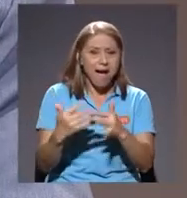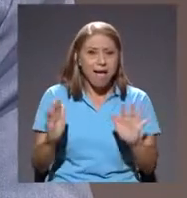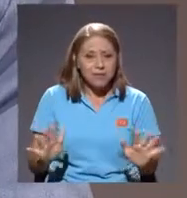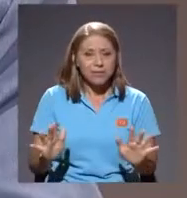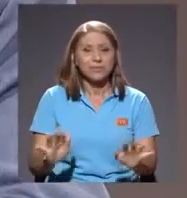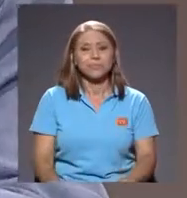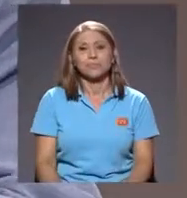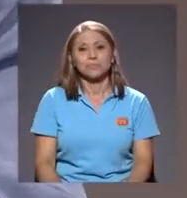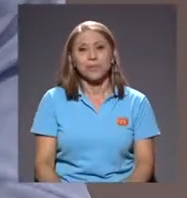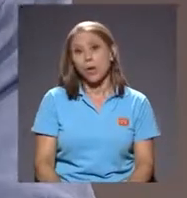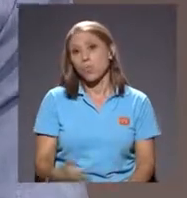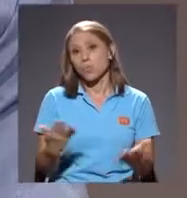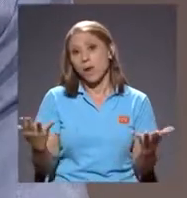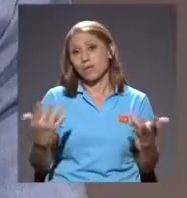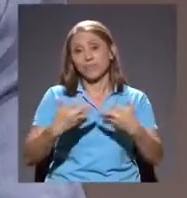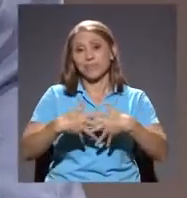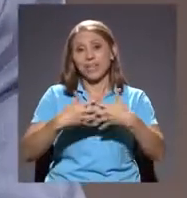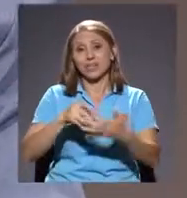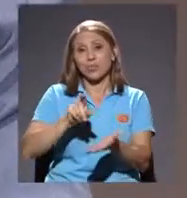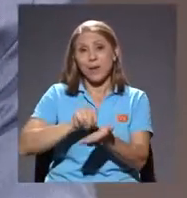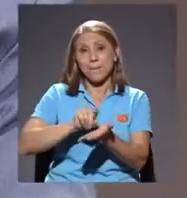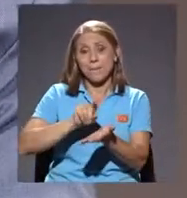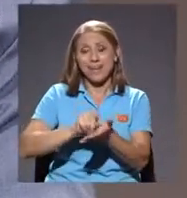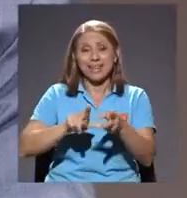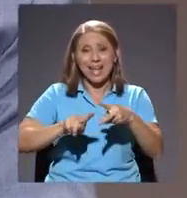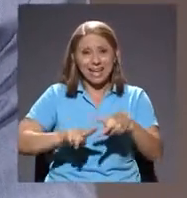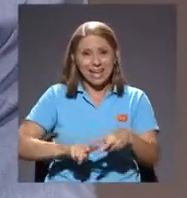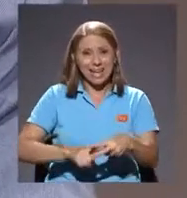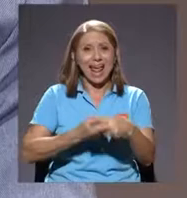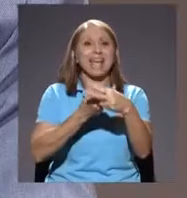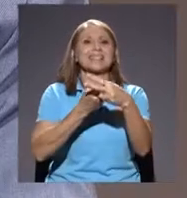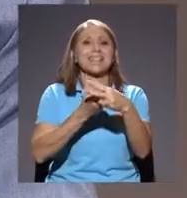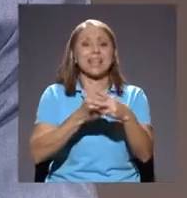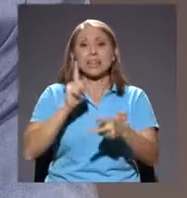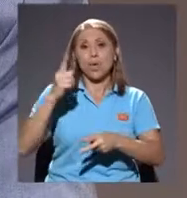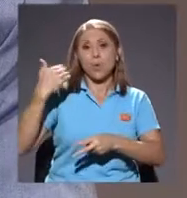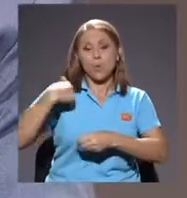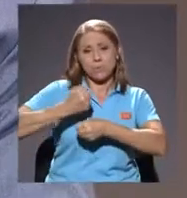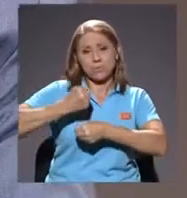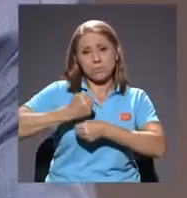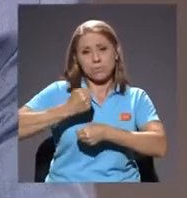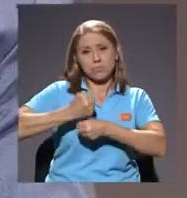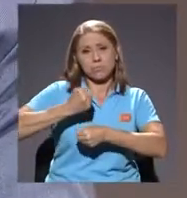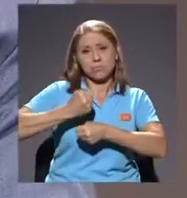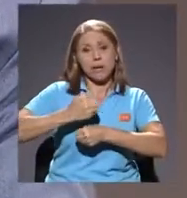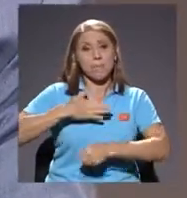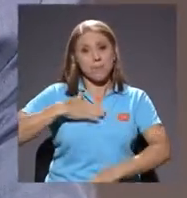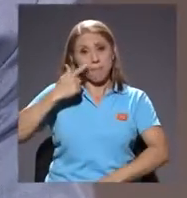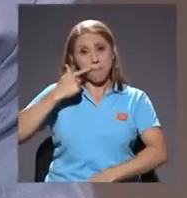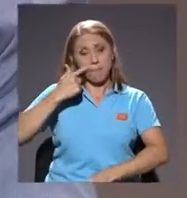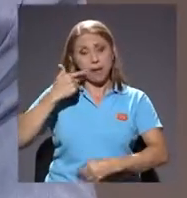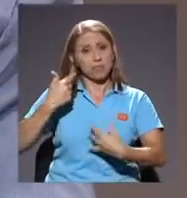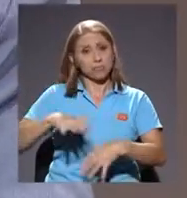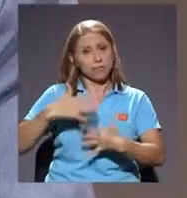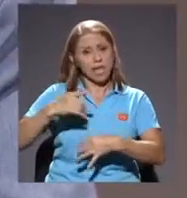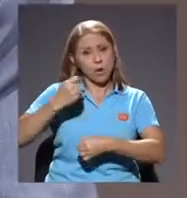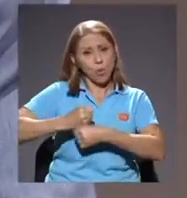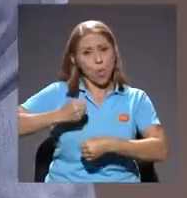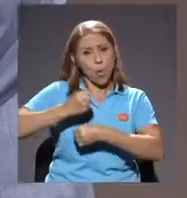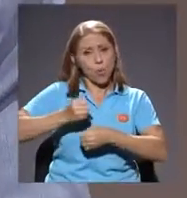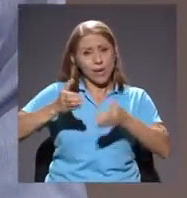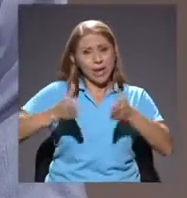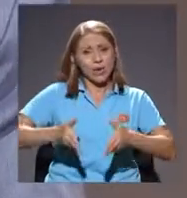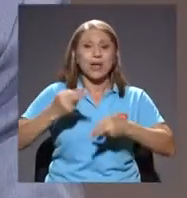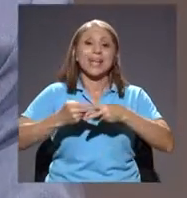es una imprenta que nace de un obrero que mi padre era un obrero era lo que llamaban un